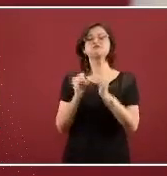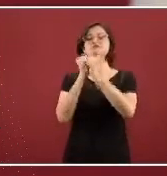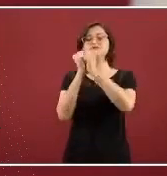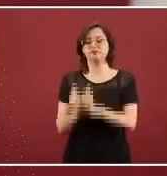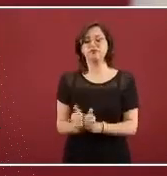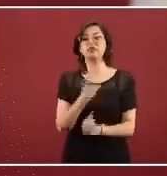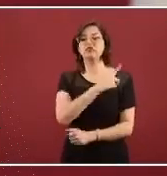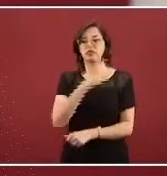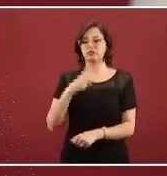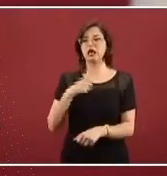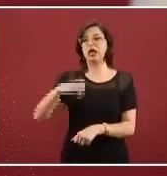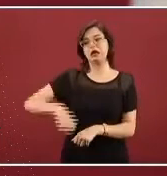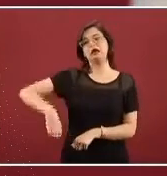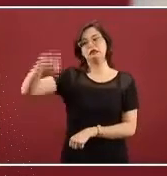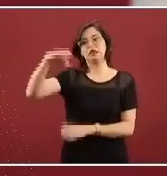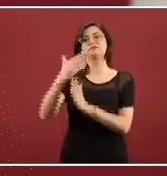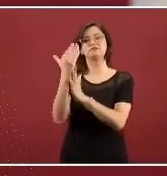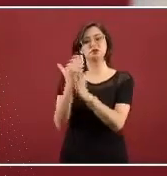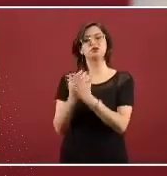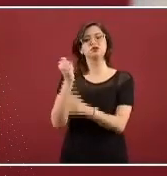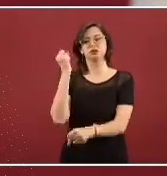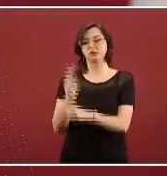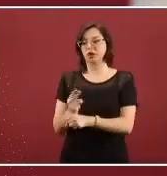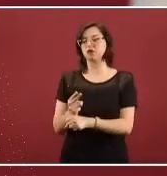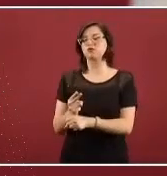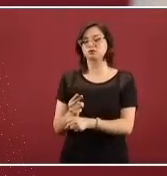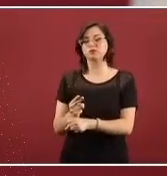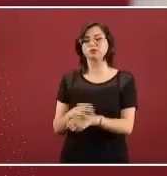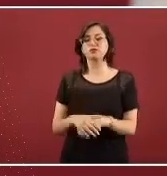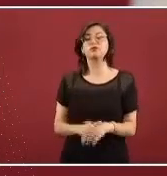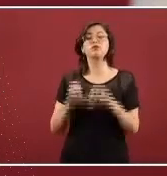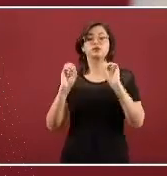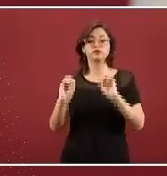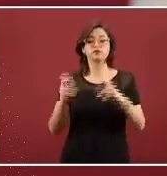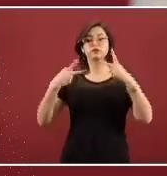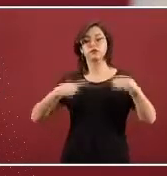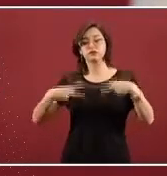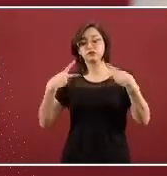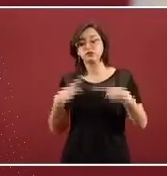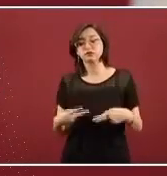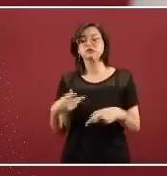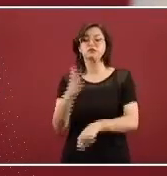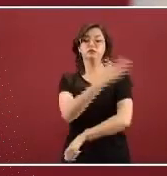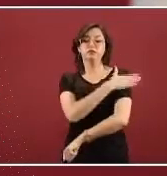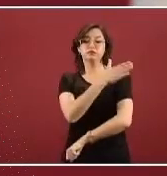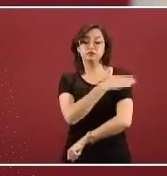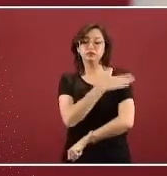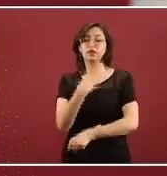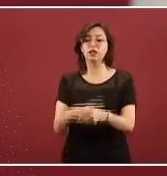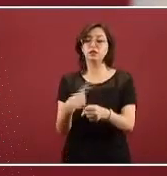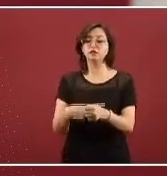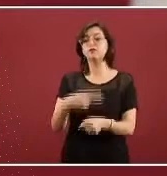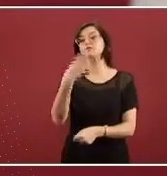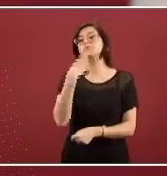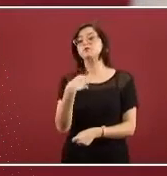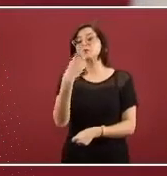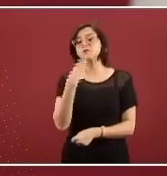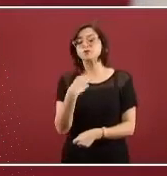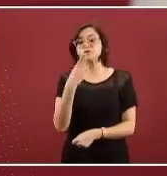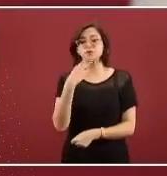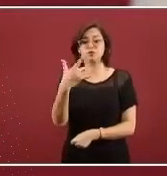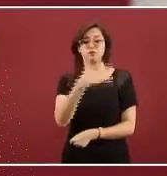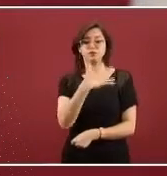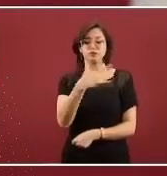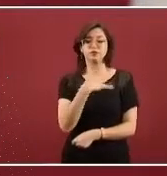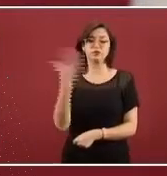umbral también con respecto a la medida previamente publicada. O bien personas con diagnóstico de hipertensión arterial, diabetes, enfermedad